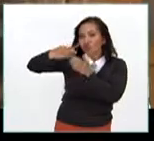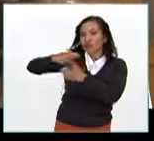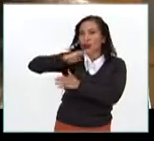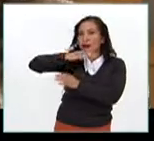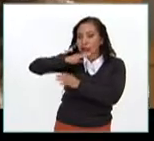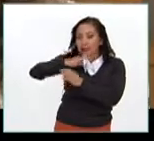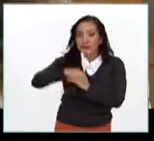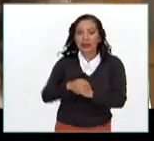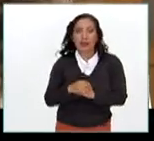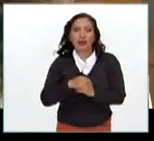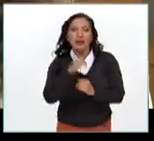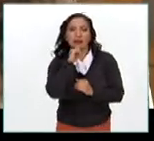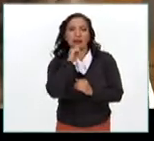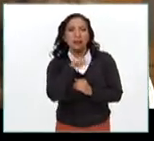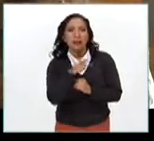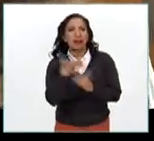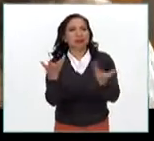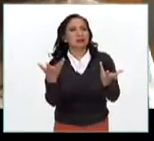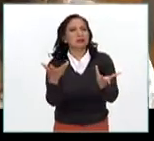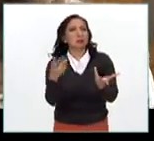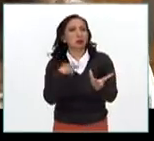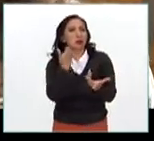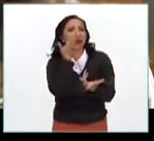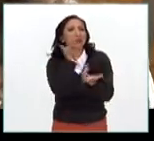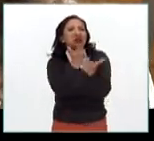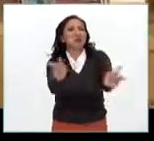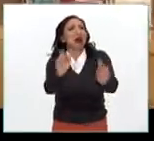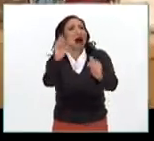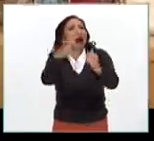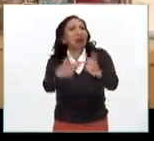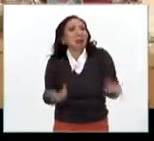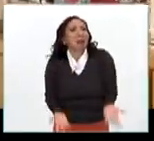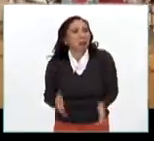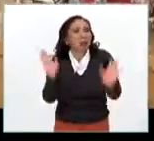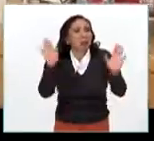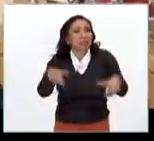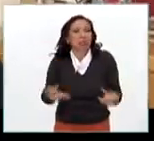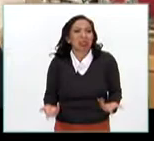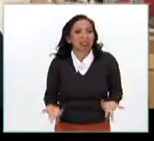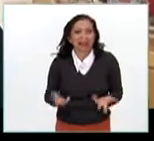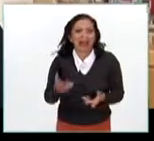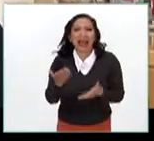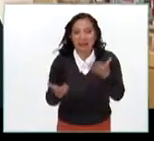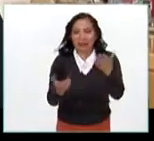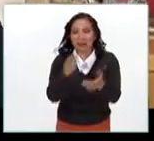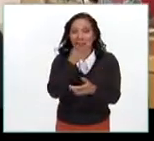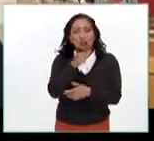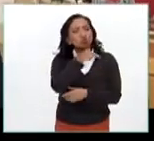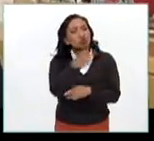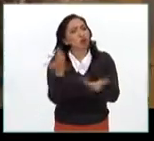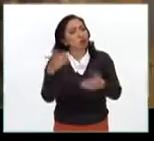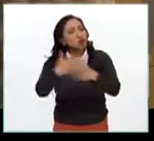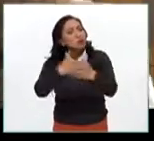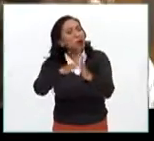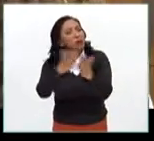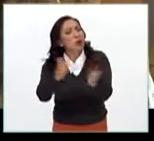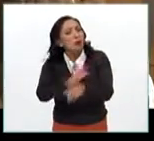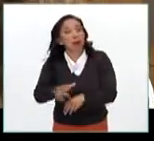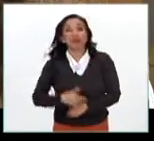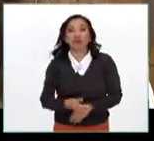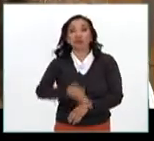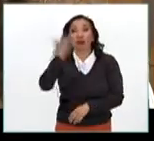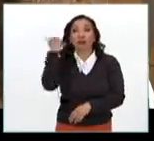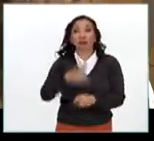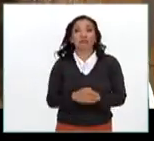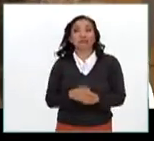En fin, y también hacemos lo que se nos da la gana. También, luego cuando me dicen, ¿qué van a publicar? Pues lo que más